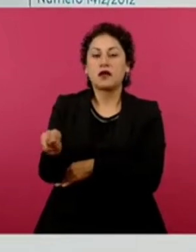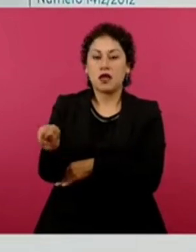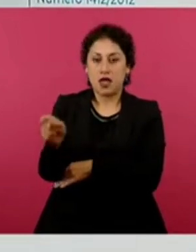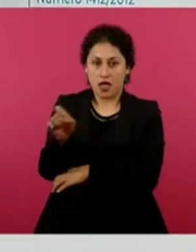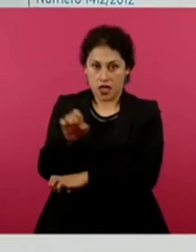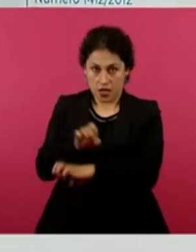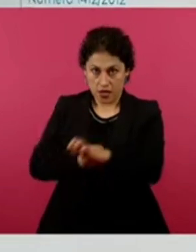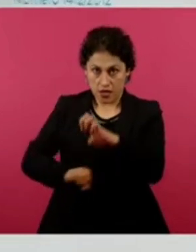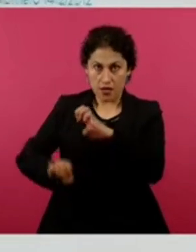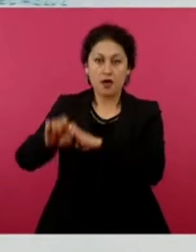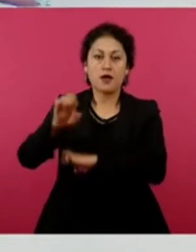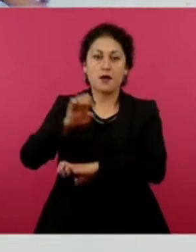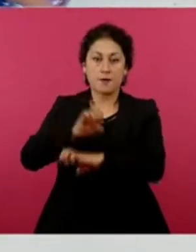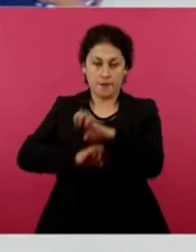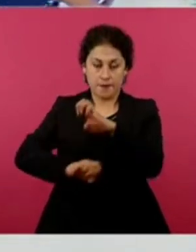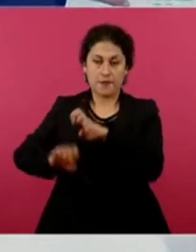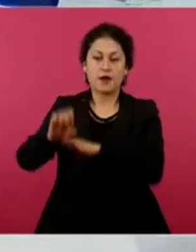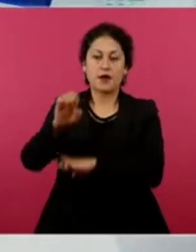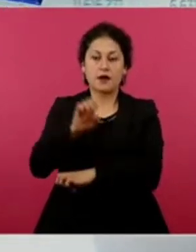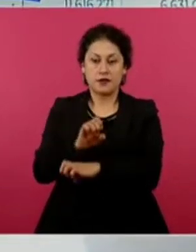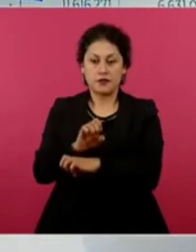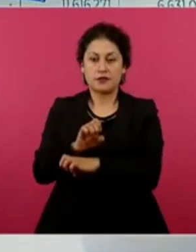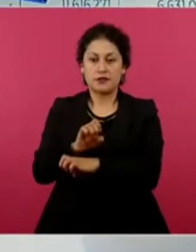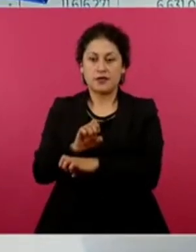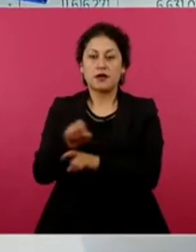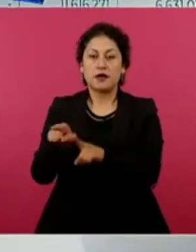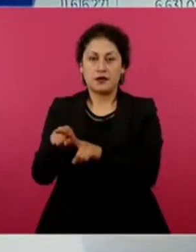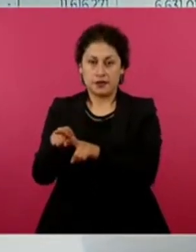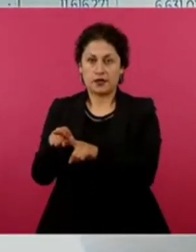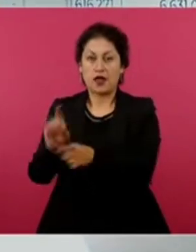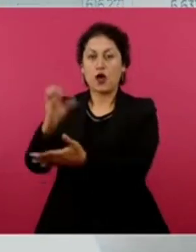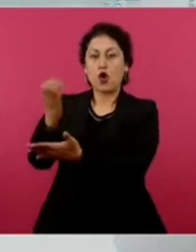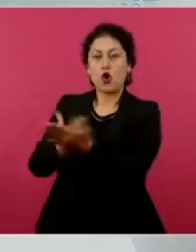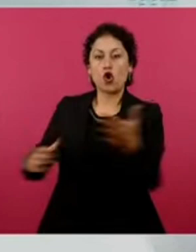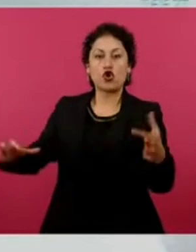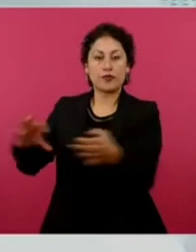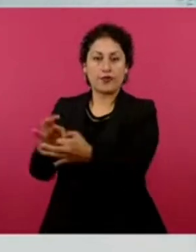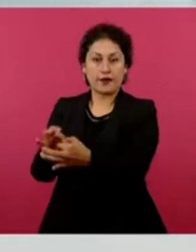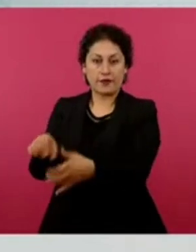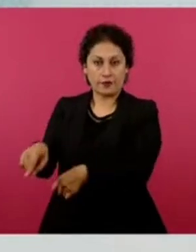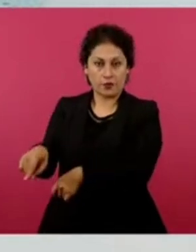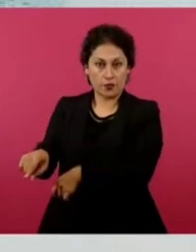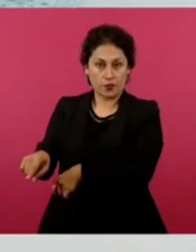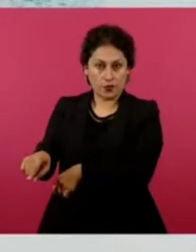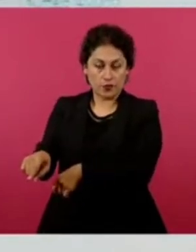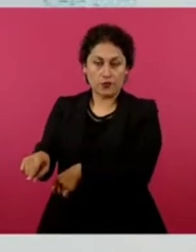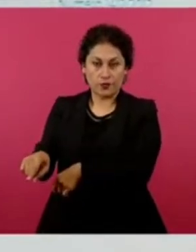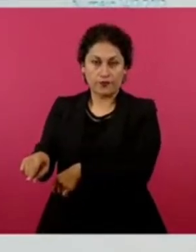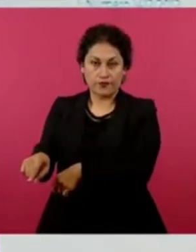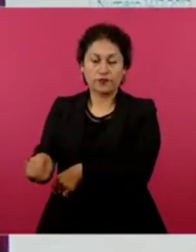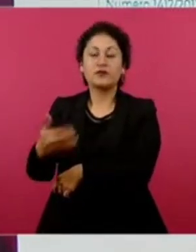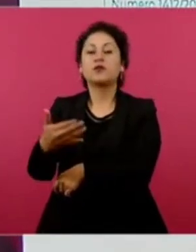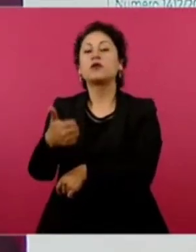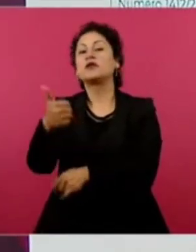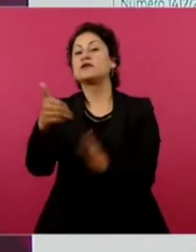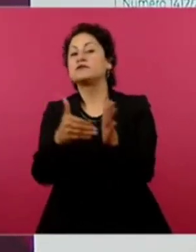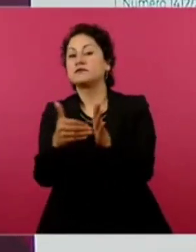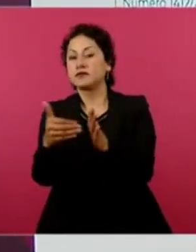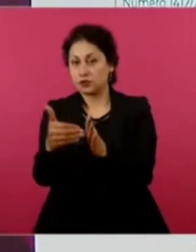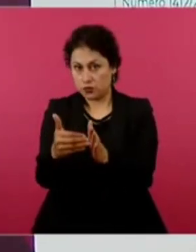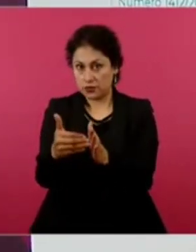que tienen también 56 millones de contrato en el